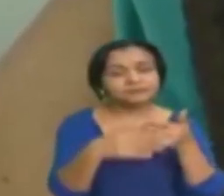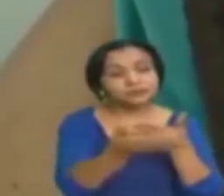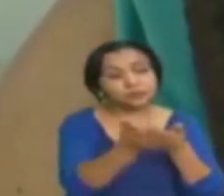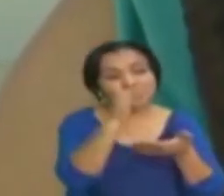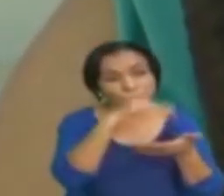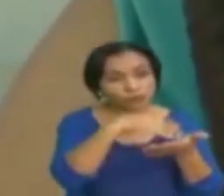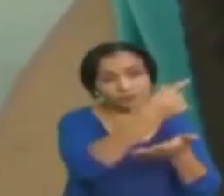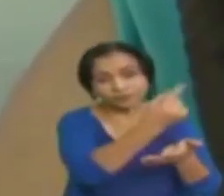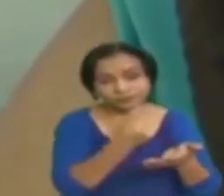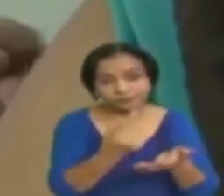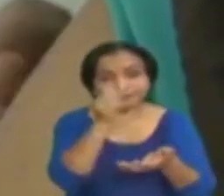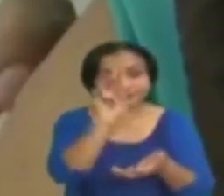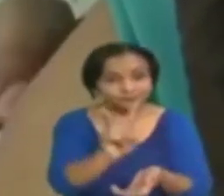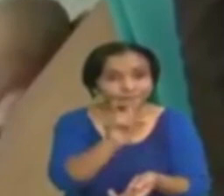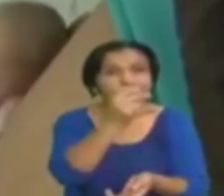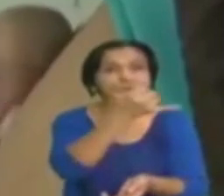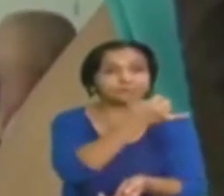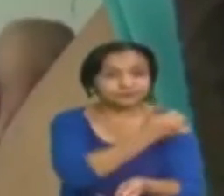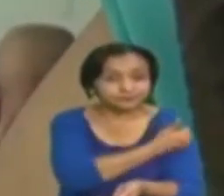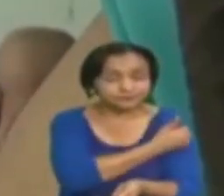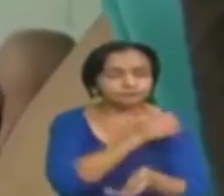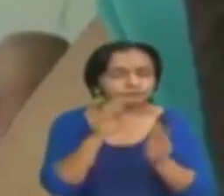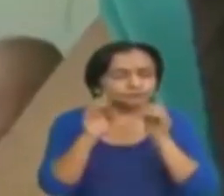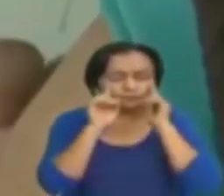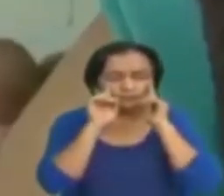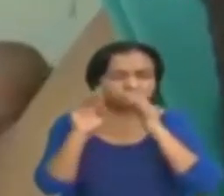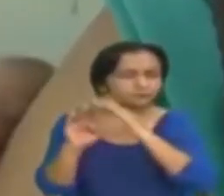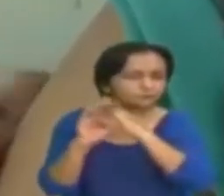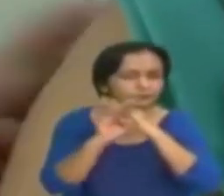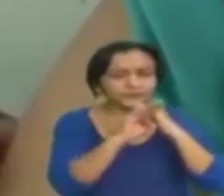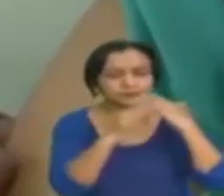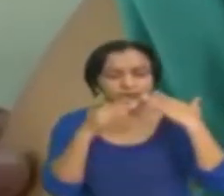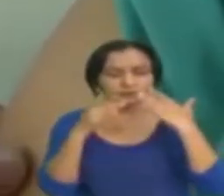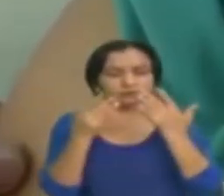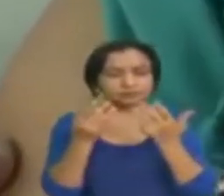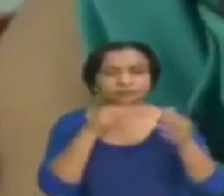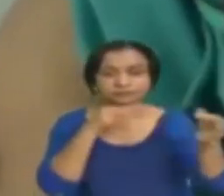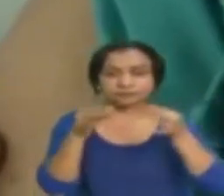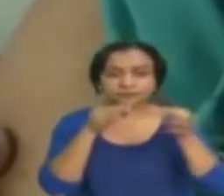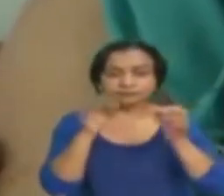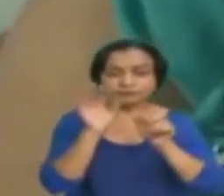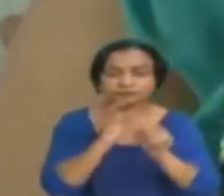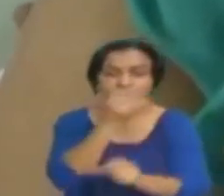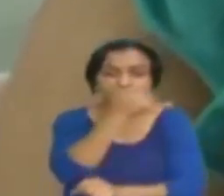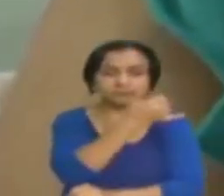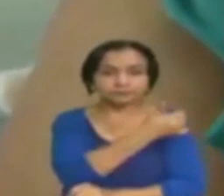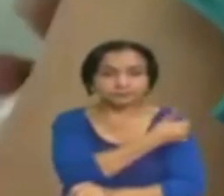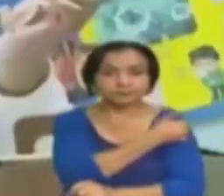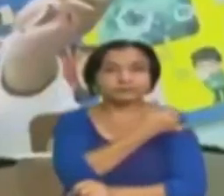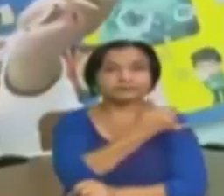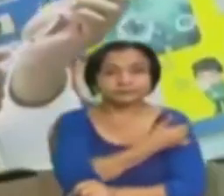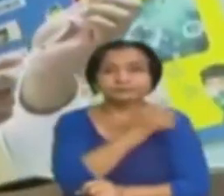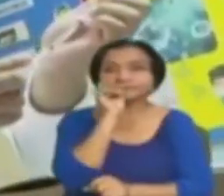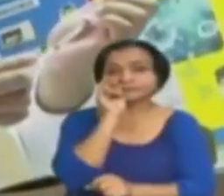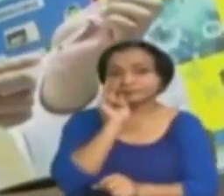tarde, Matagalpa Municipio, Policlínico Trinidad Guevara a las 8 de la mañana, Matagalpa